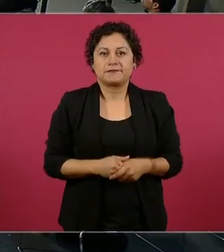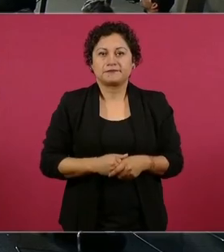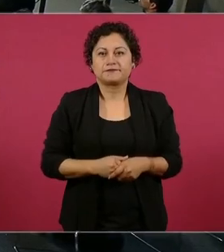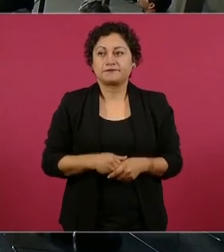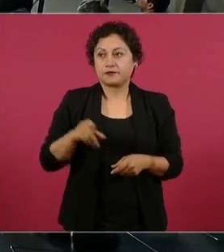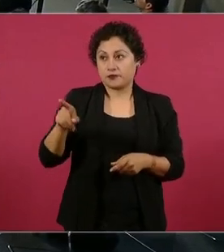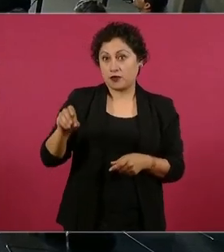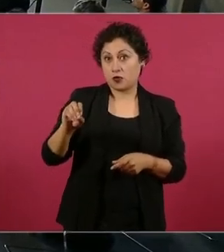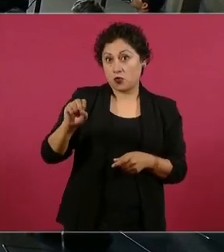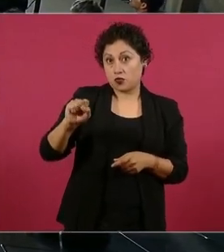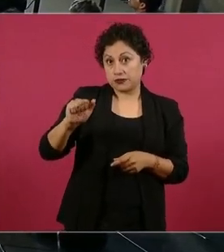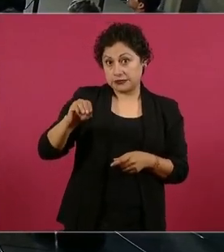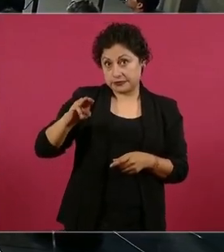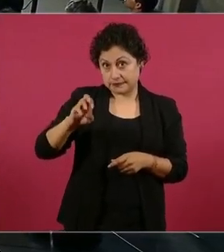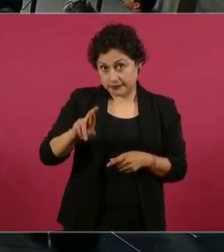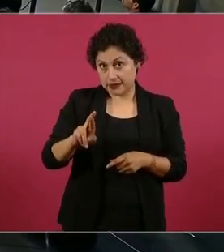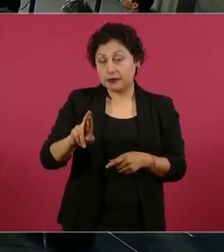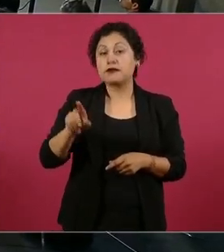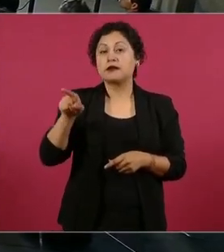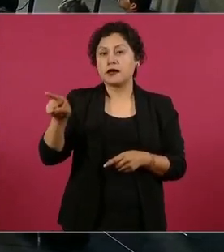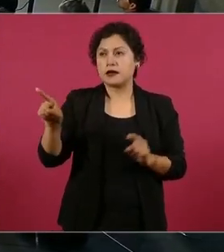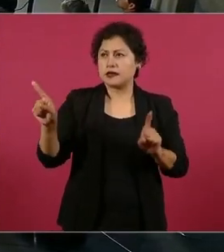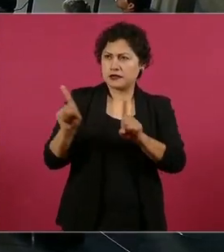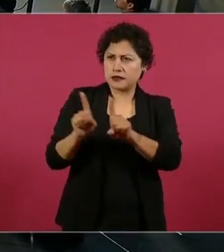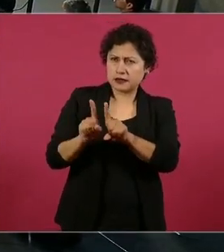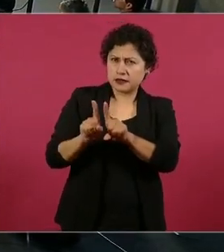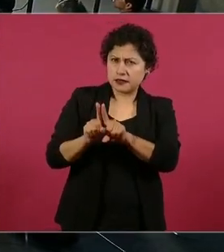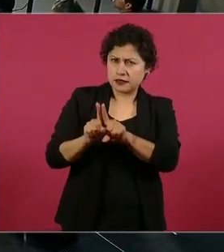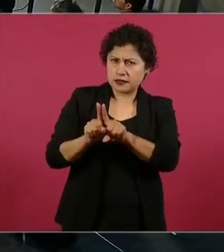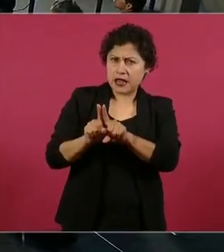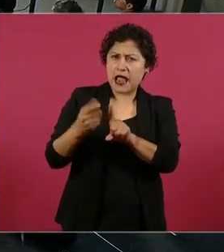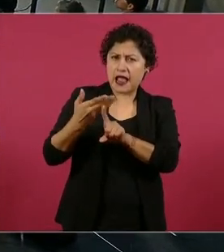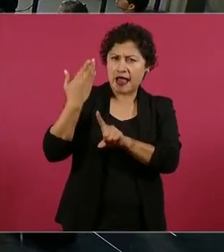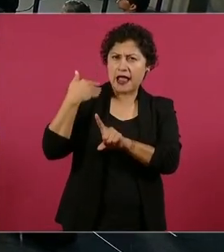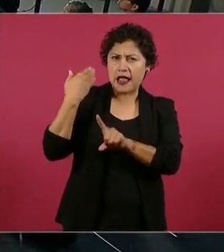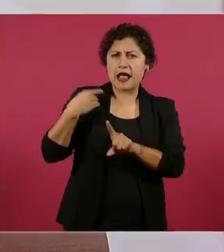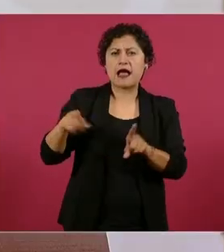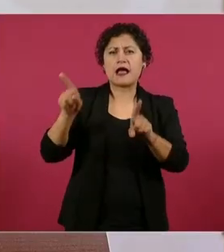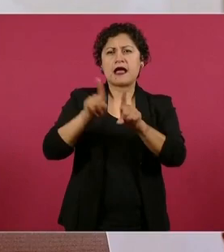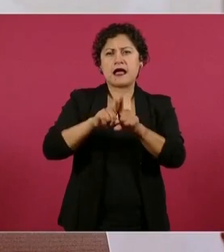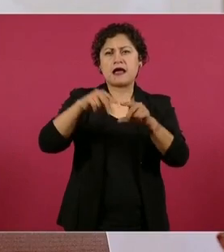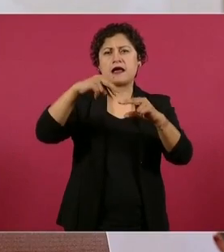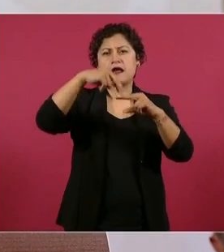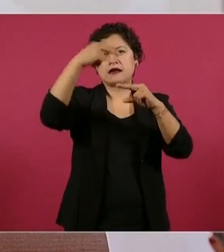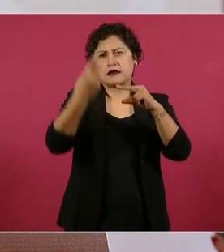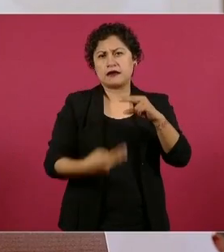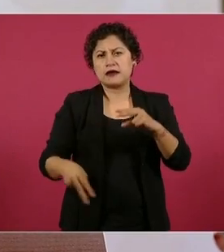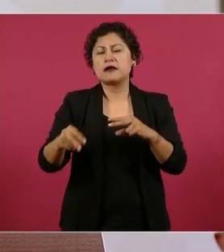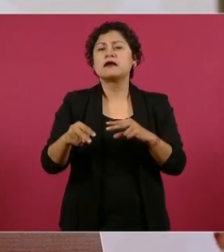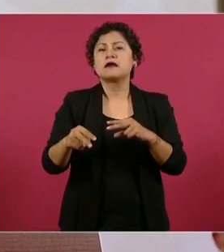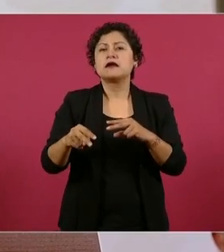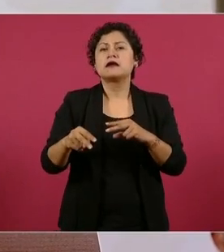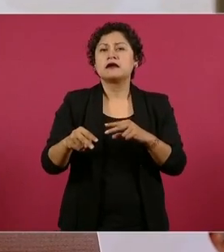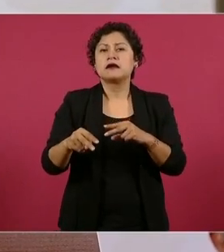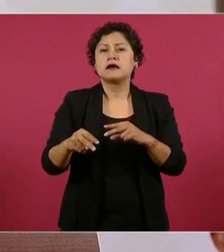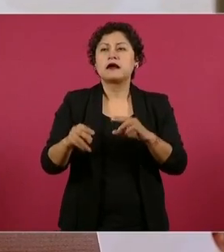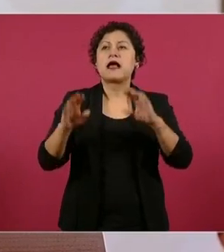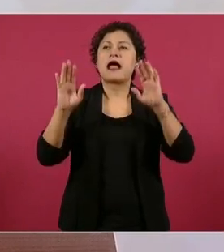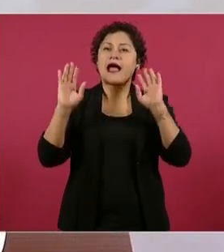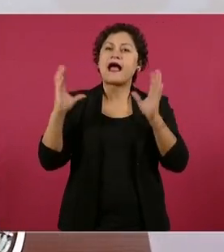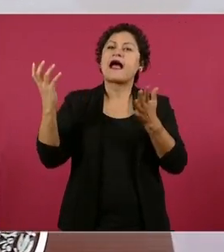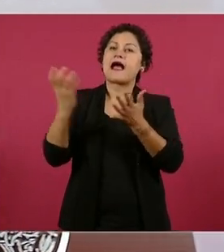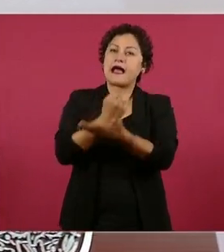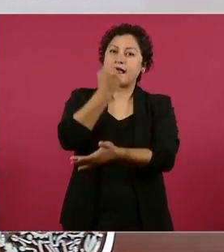Osmar estuvo en pareja, ¿no? Enclavado también. Y ganó bronce. Ah, ganaron